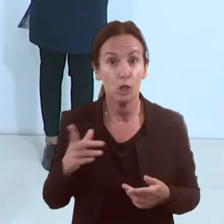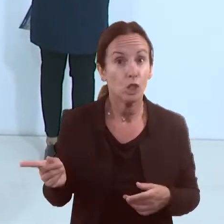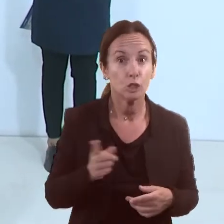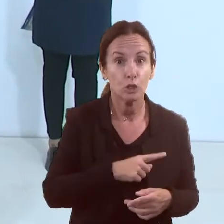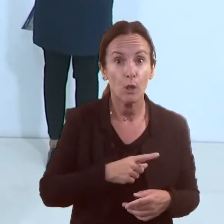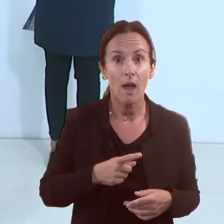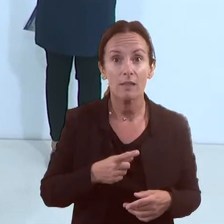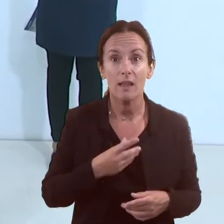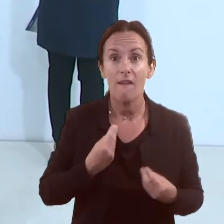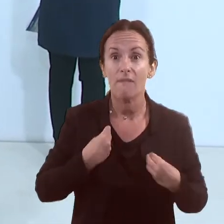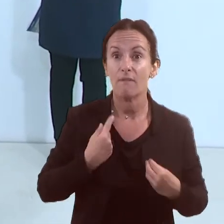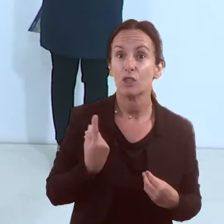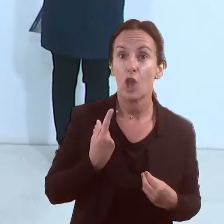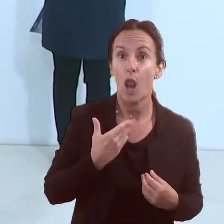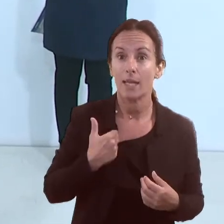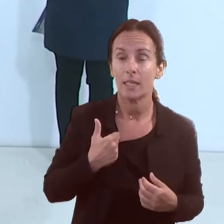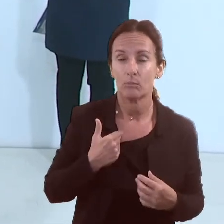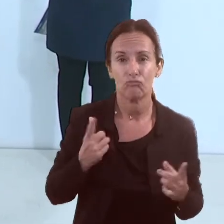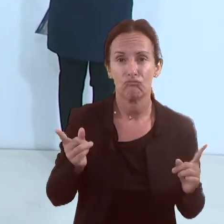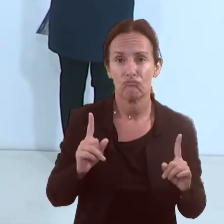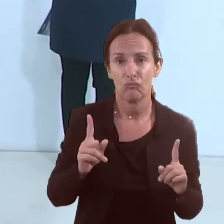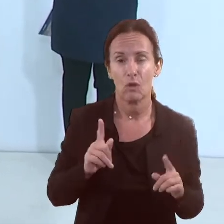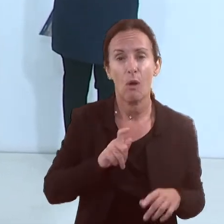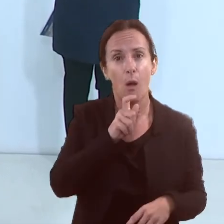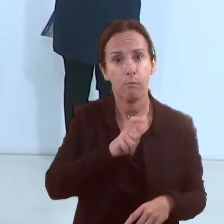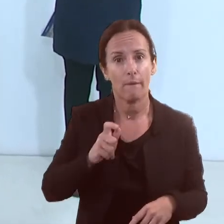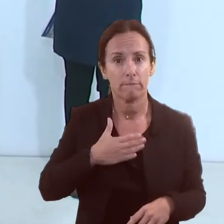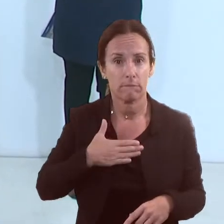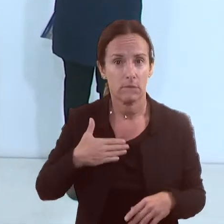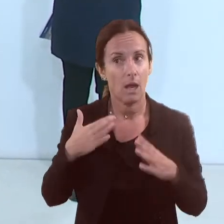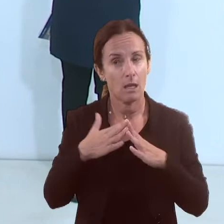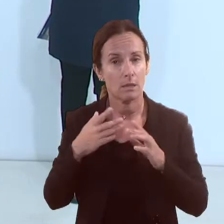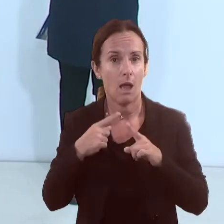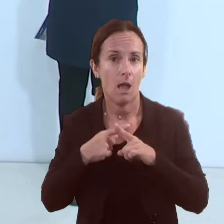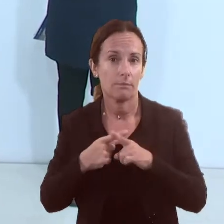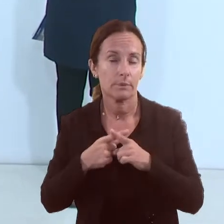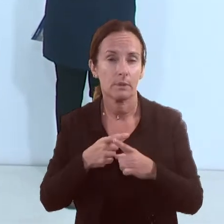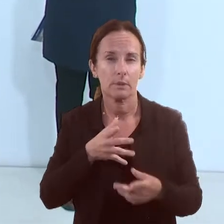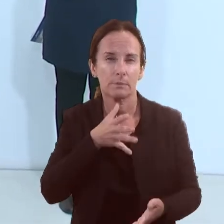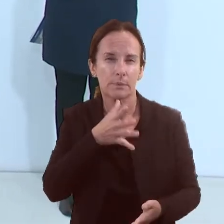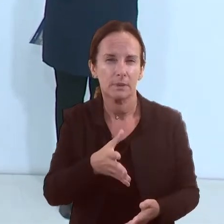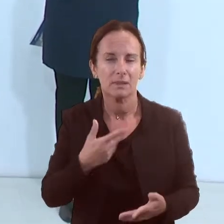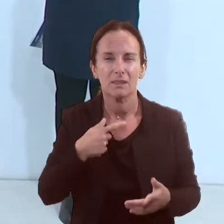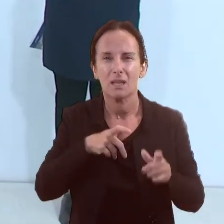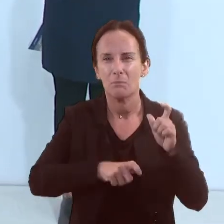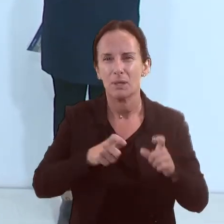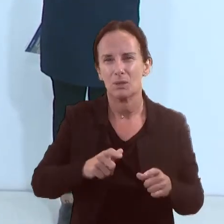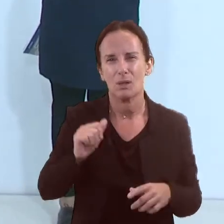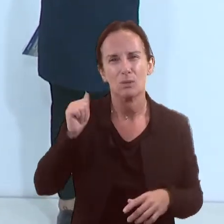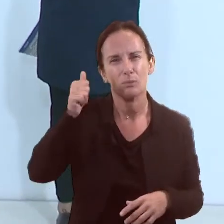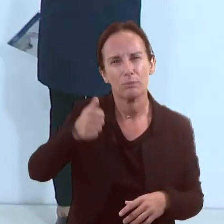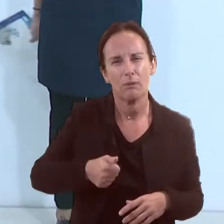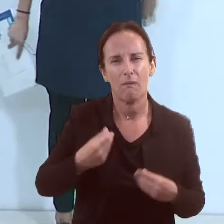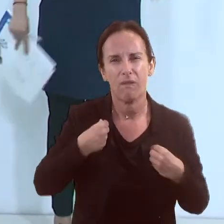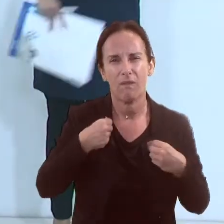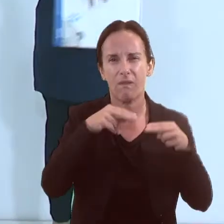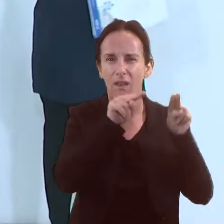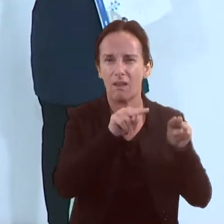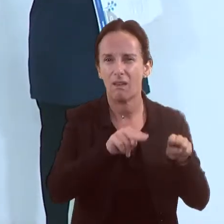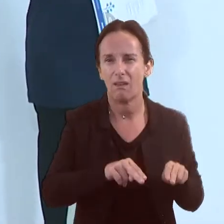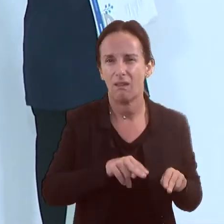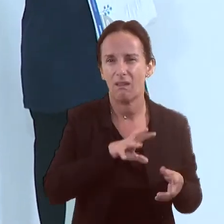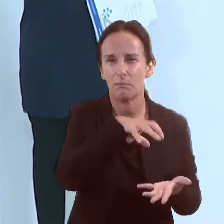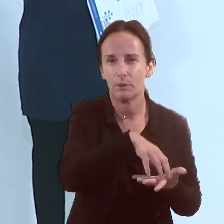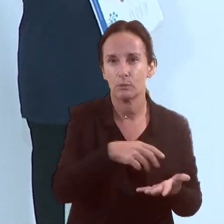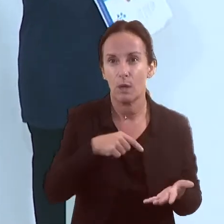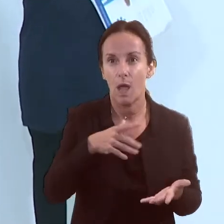solas. Hay personas que prefieren compartir casa porque a lo mejor es gente que lleva institucionalizado desde hace mucho tiempo y encontrarse sola en